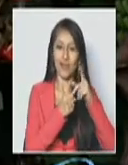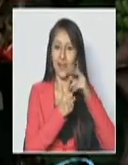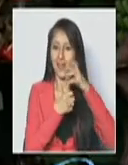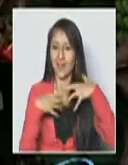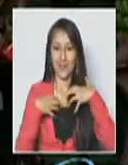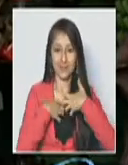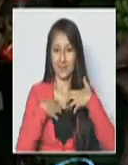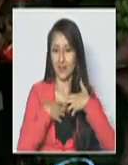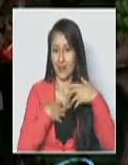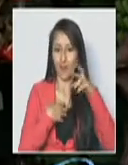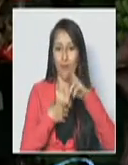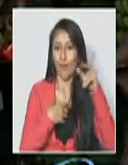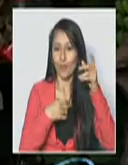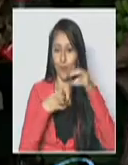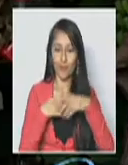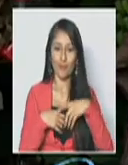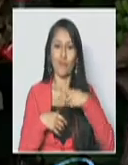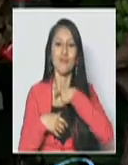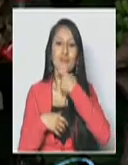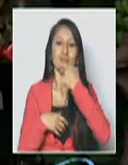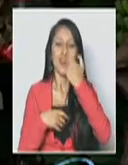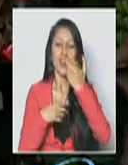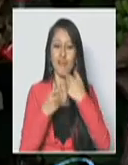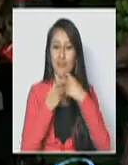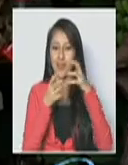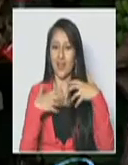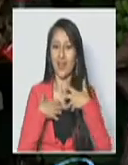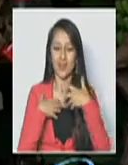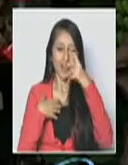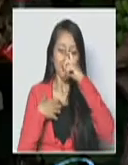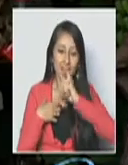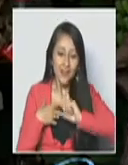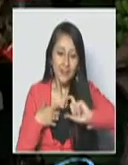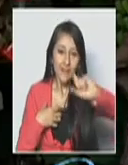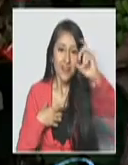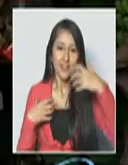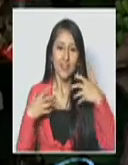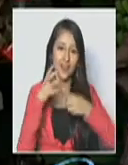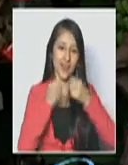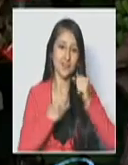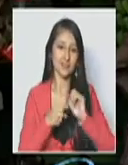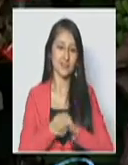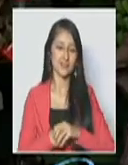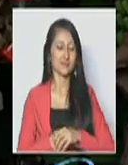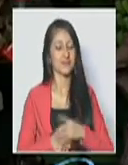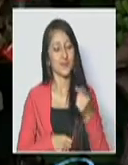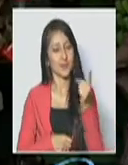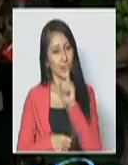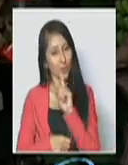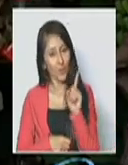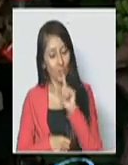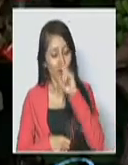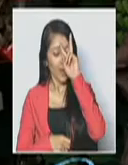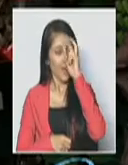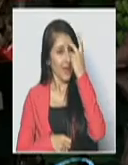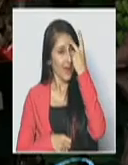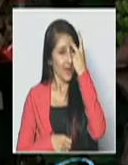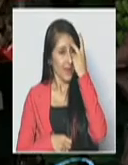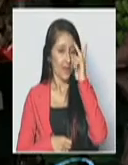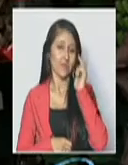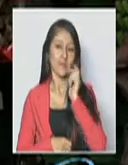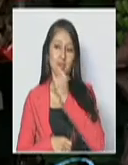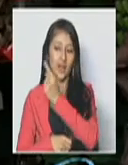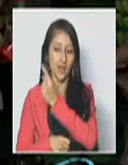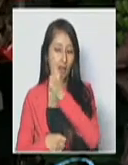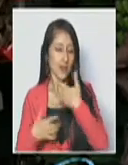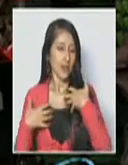leche de jirafa voy a tomar leche de elefante porque pues también es leche gran error cada